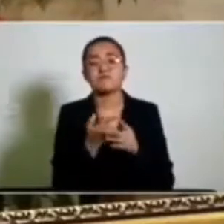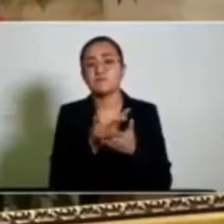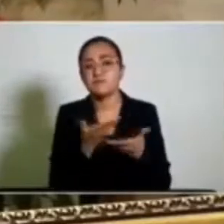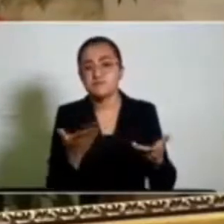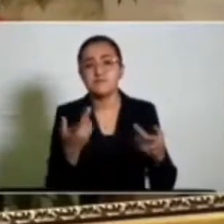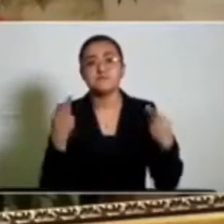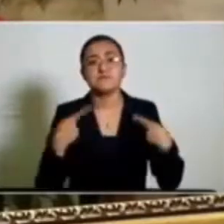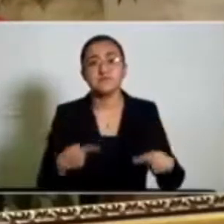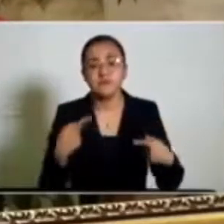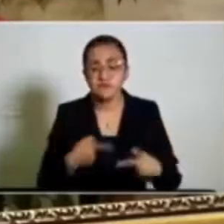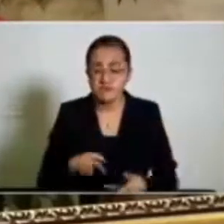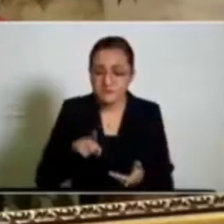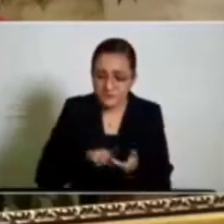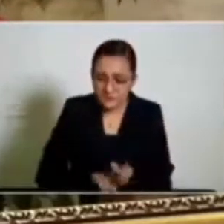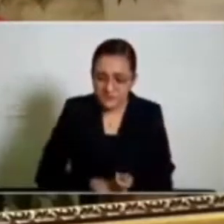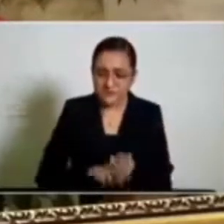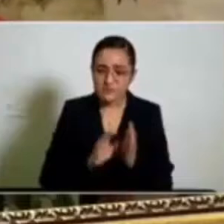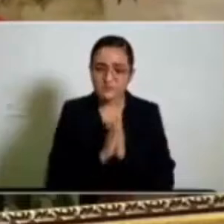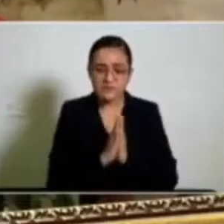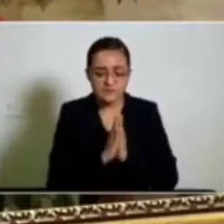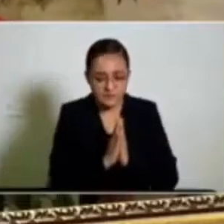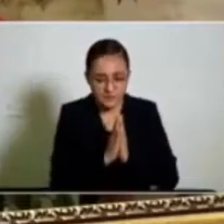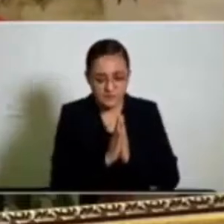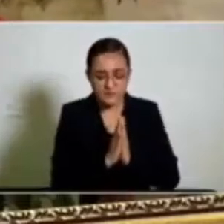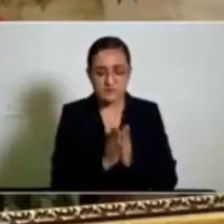al confinamiento voluntario.